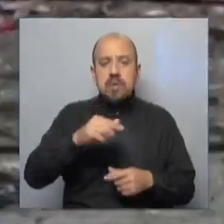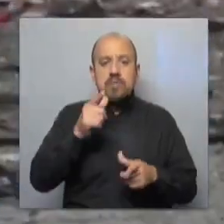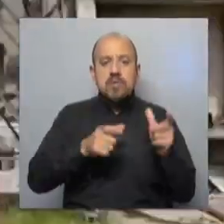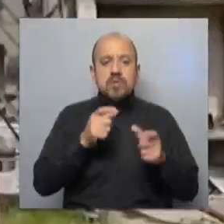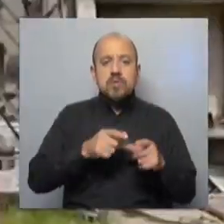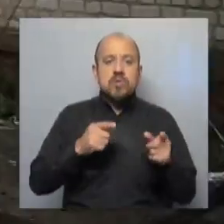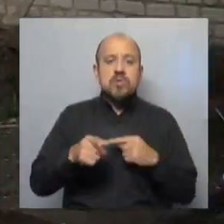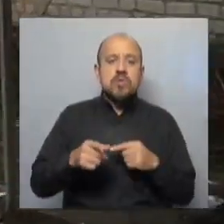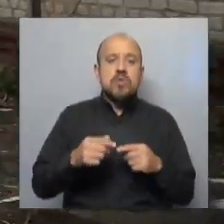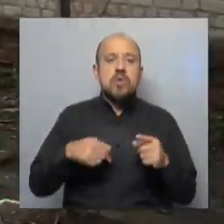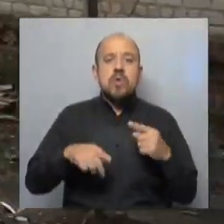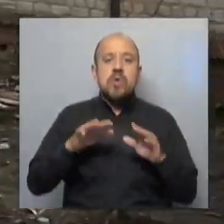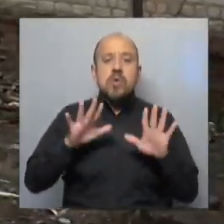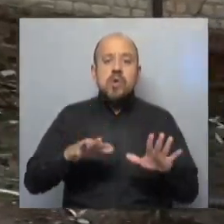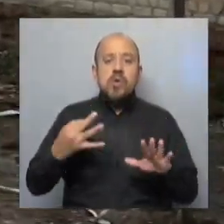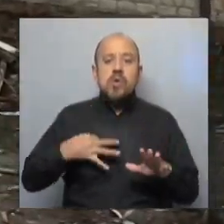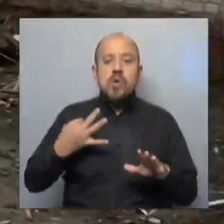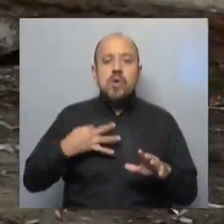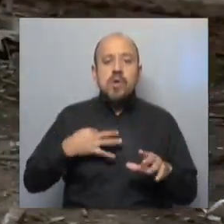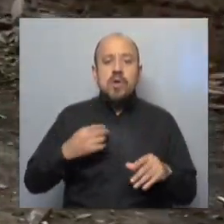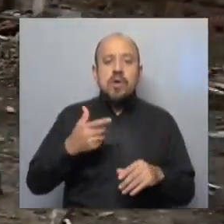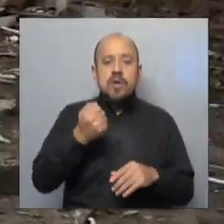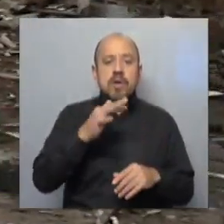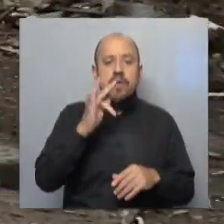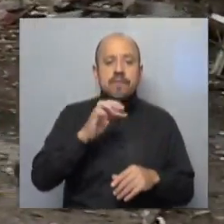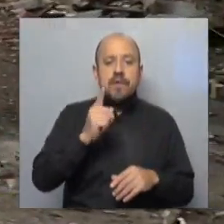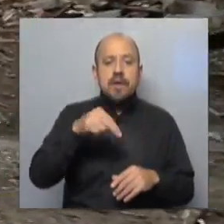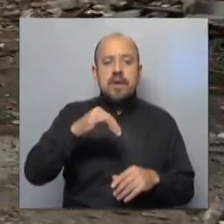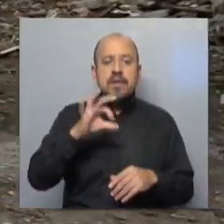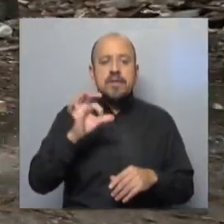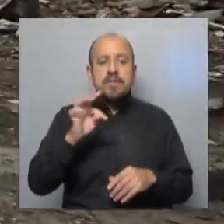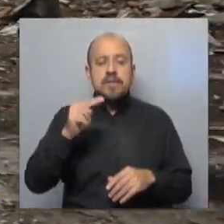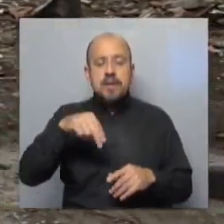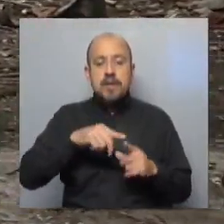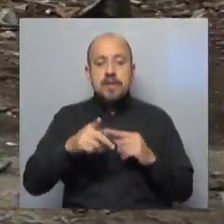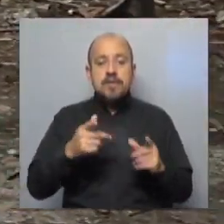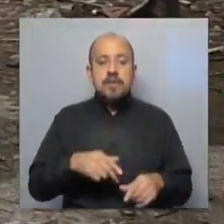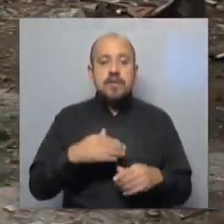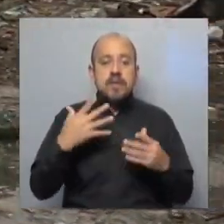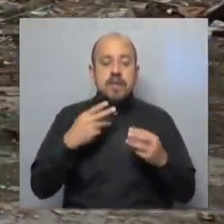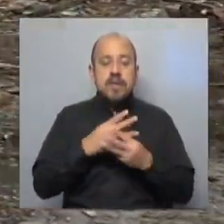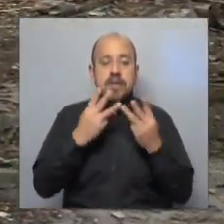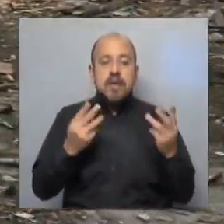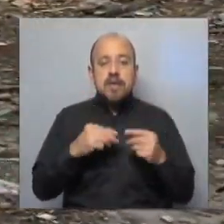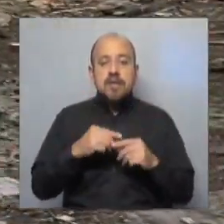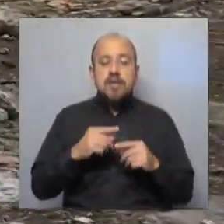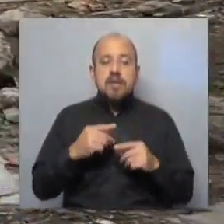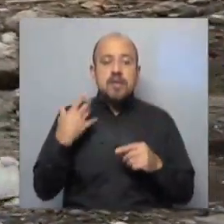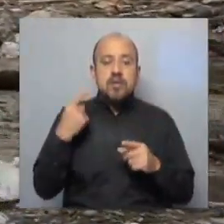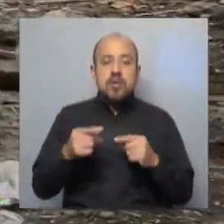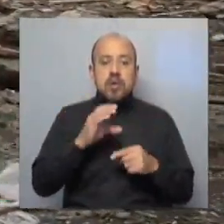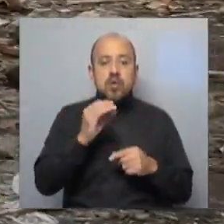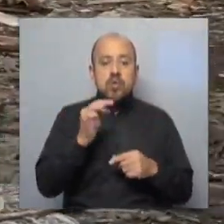ejército soviético durante los 10 años de guerra en el secretario general de la otan jens stoltenberg sostuvo ayer tras